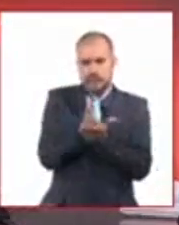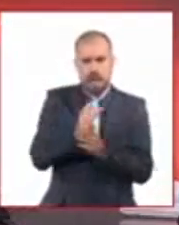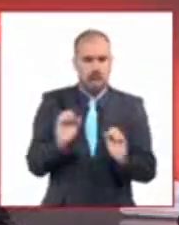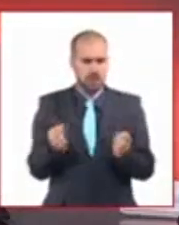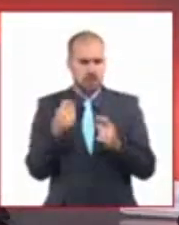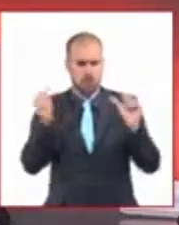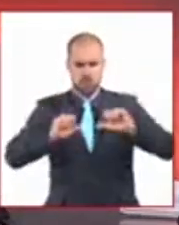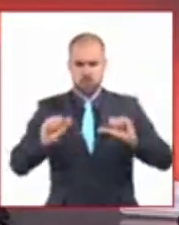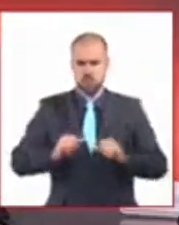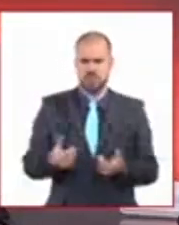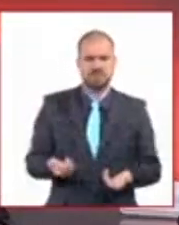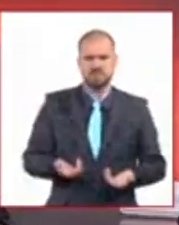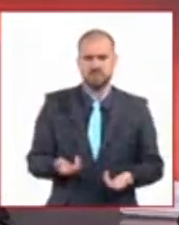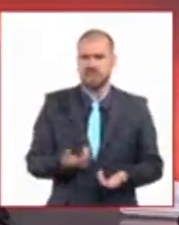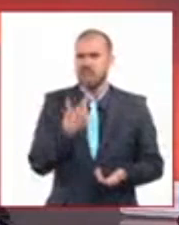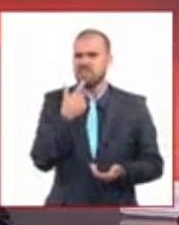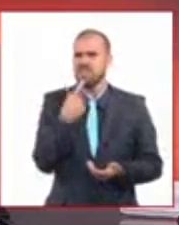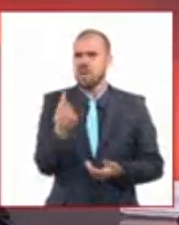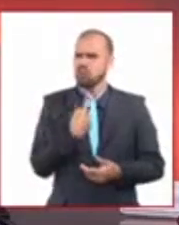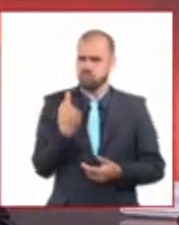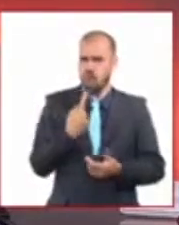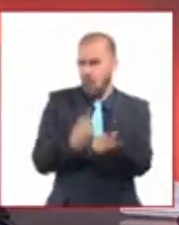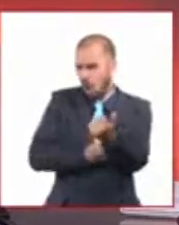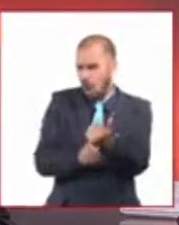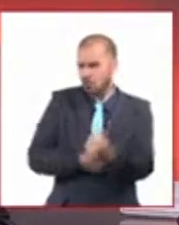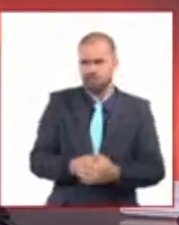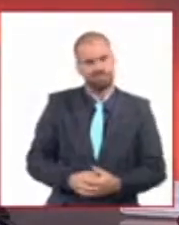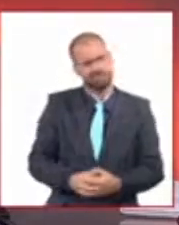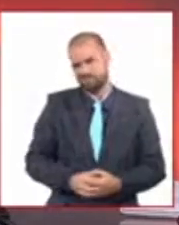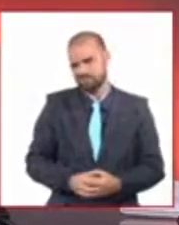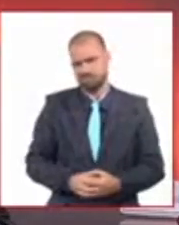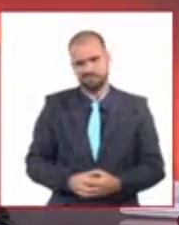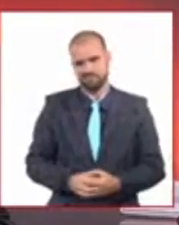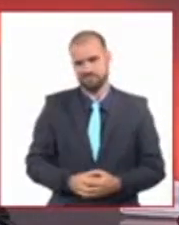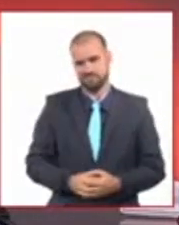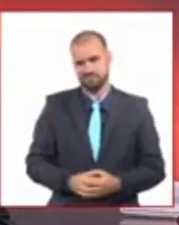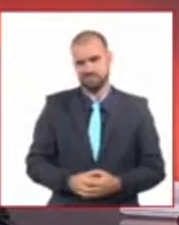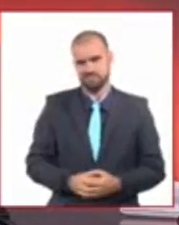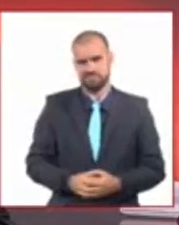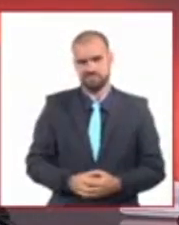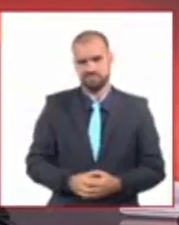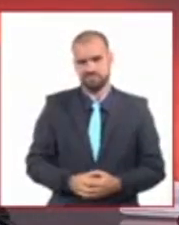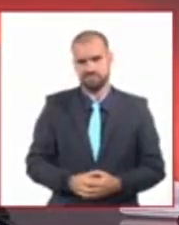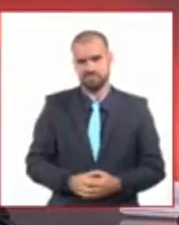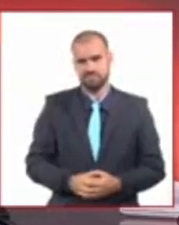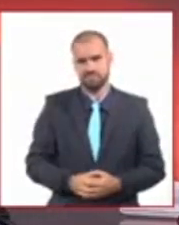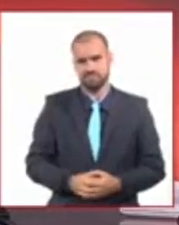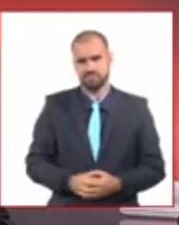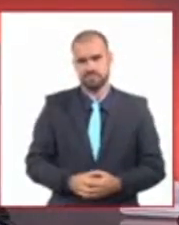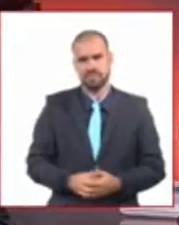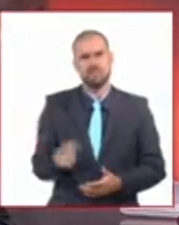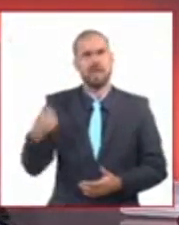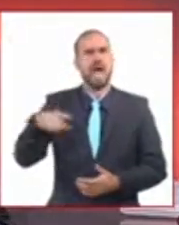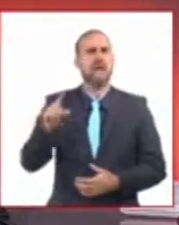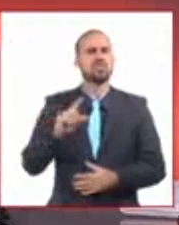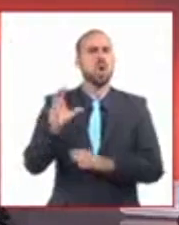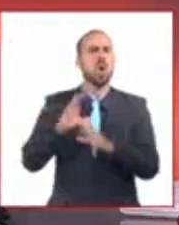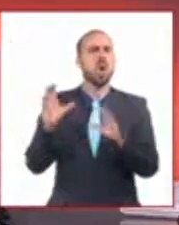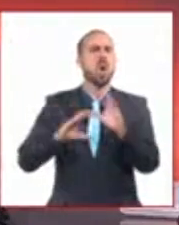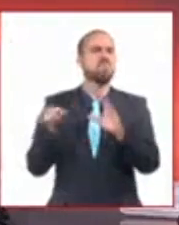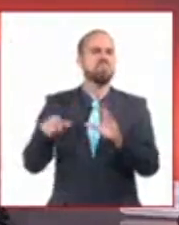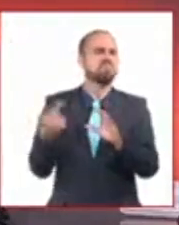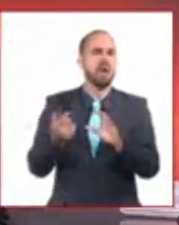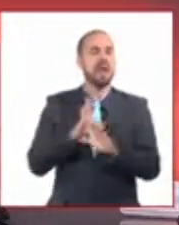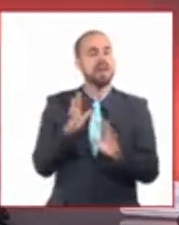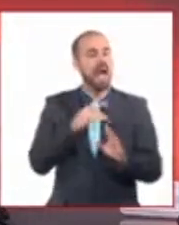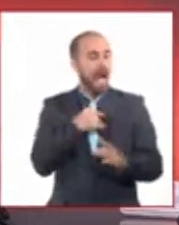el al que estamos acostumbrados es una cumbre de amigos como dijera alguien y a esos amigos se hablaba de la seguridad